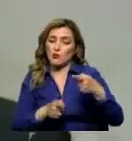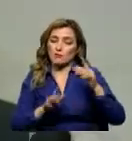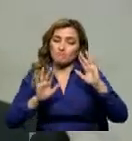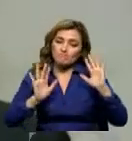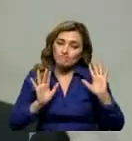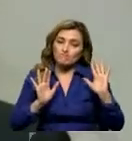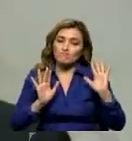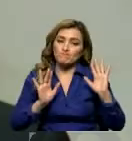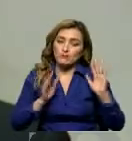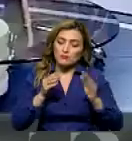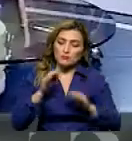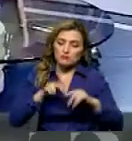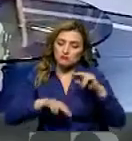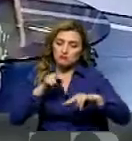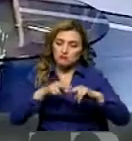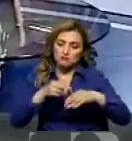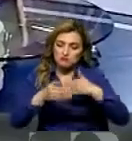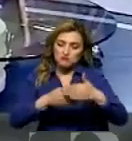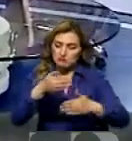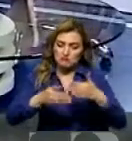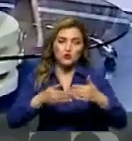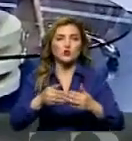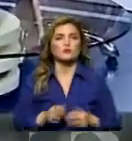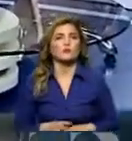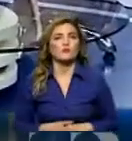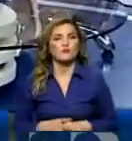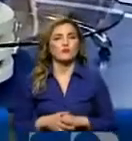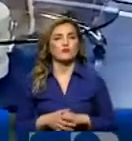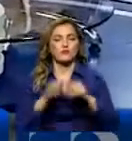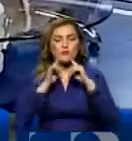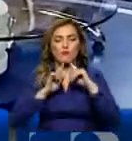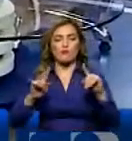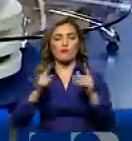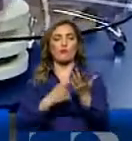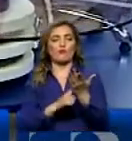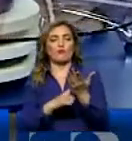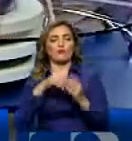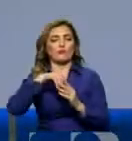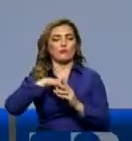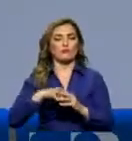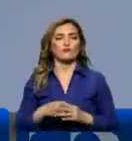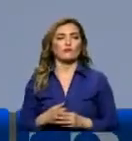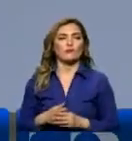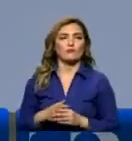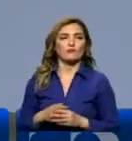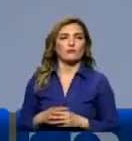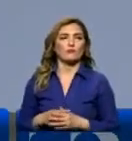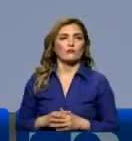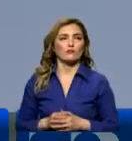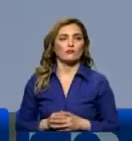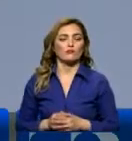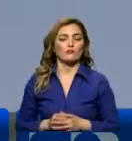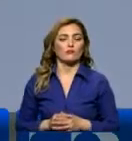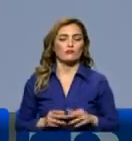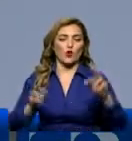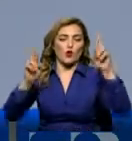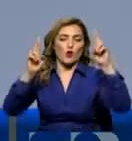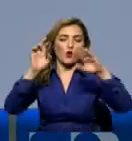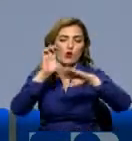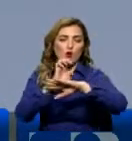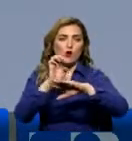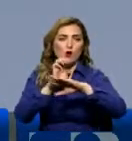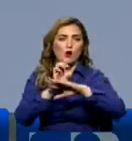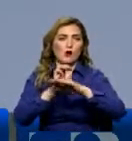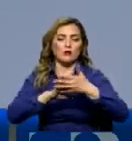menos lo dejarán encaminado. Nosotros haremos todos los procesos de socialización y discusión interno, pero esperaríamos, sí, ojalá entregarle al Ecuador un